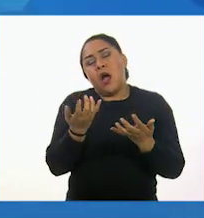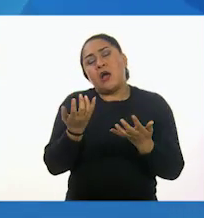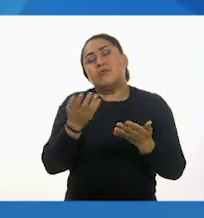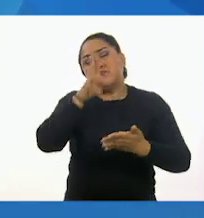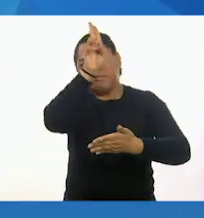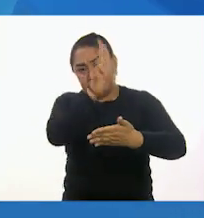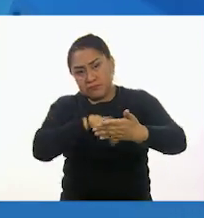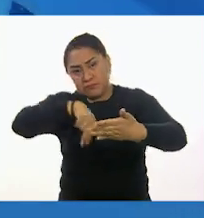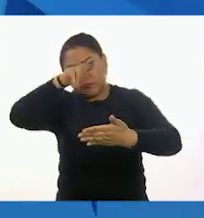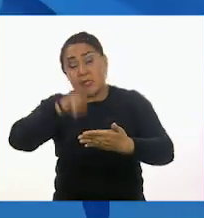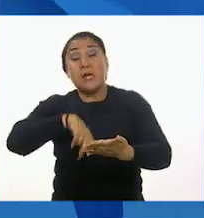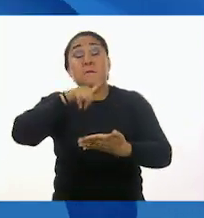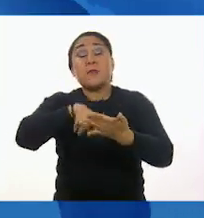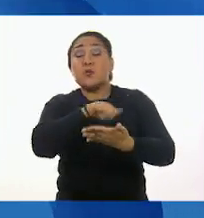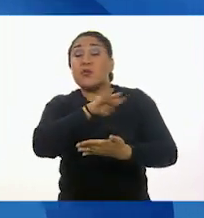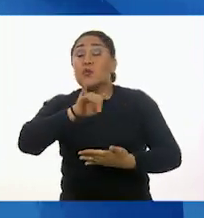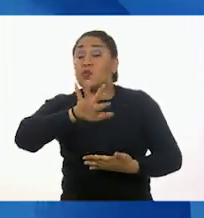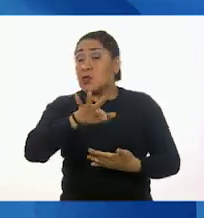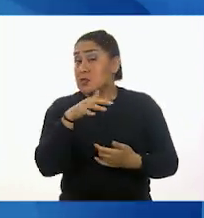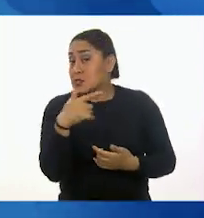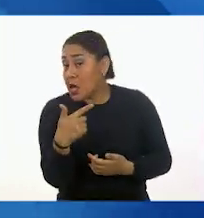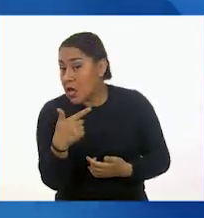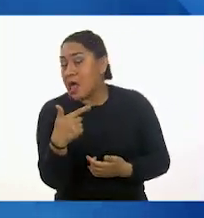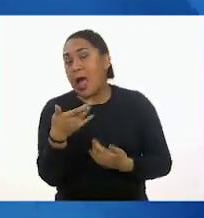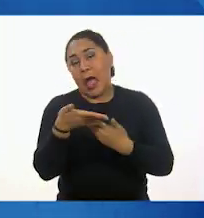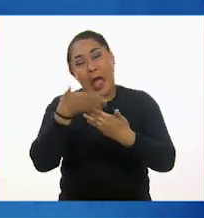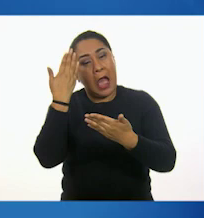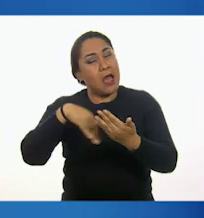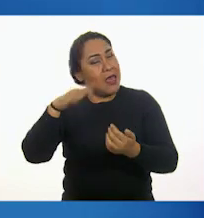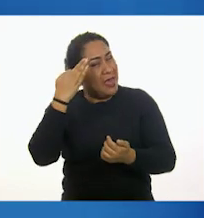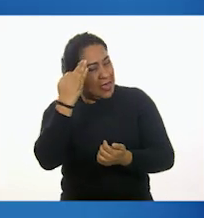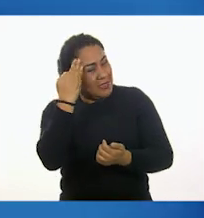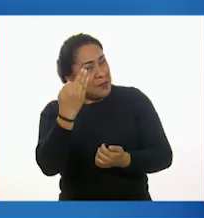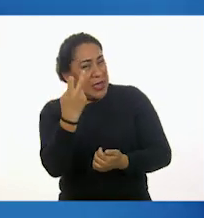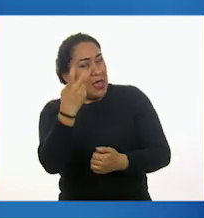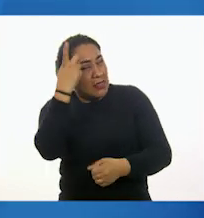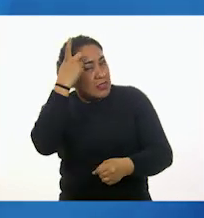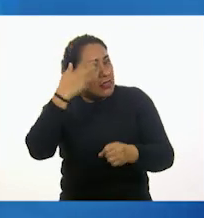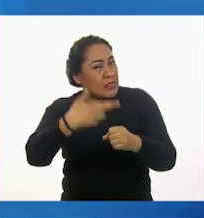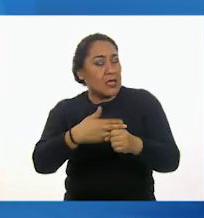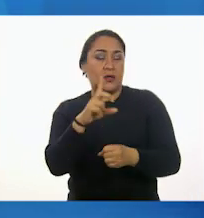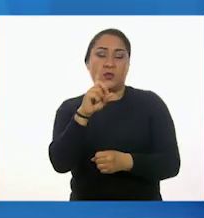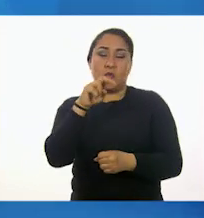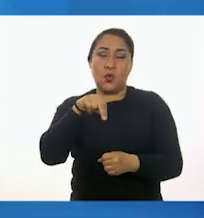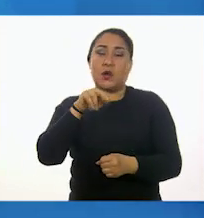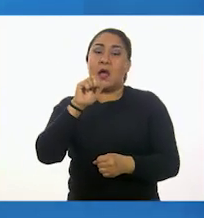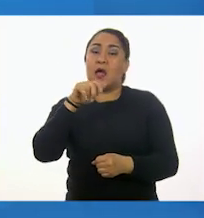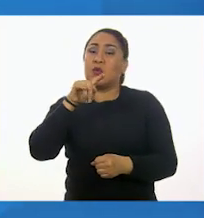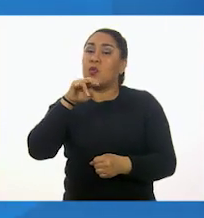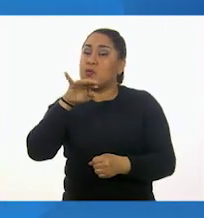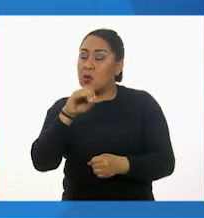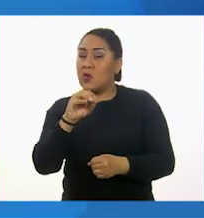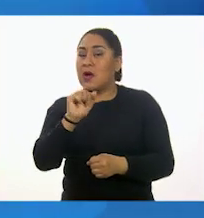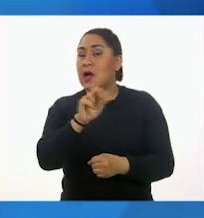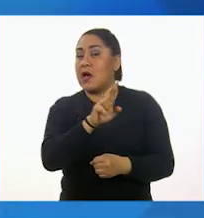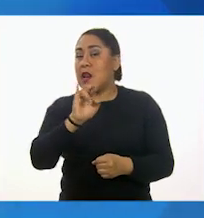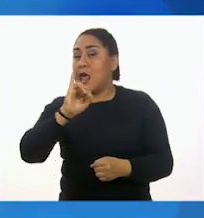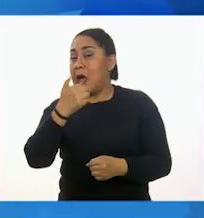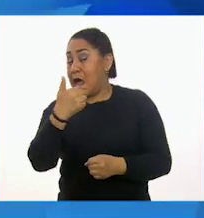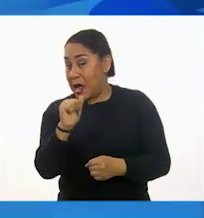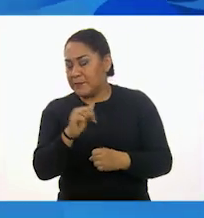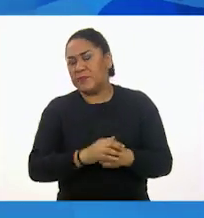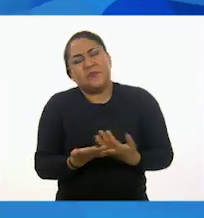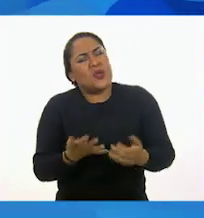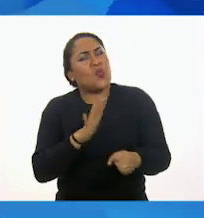en 1957 por el entonces director don Antonio Arriaga. La